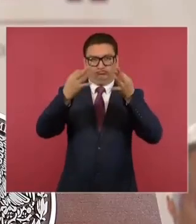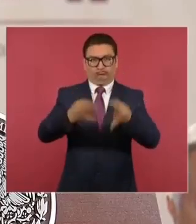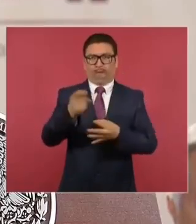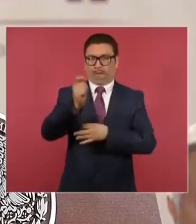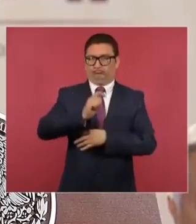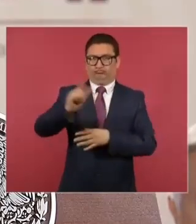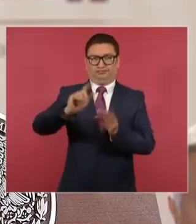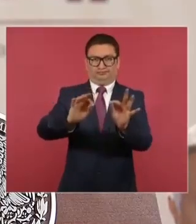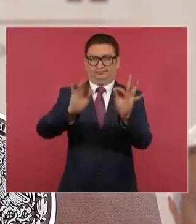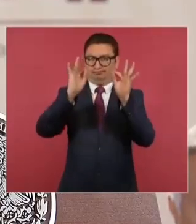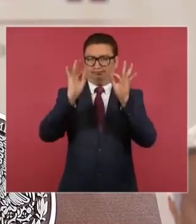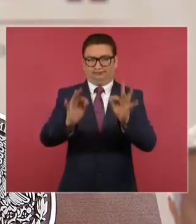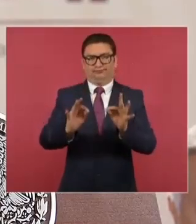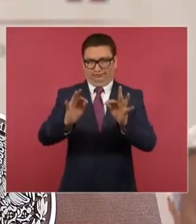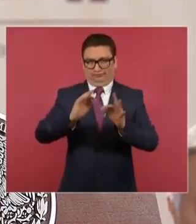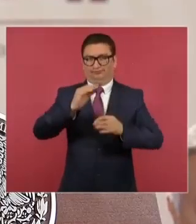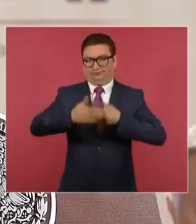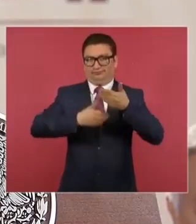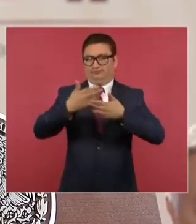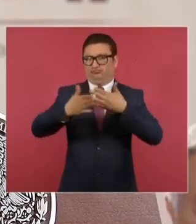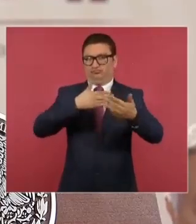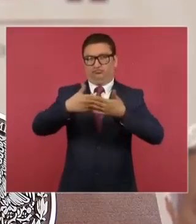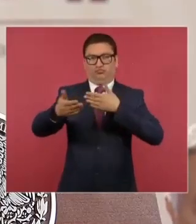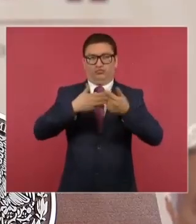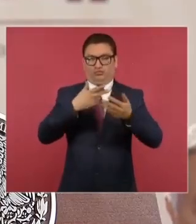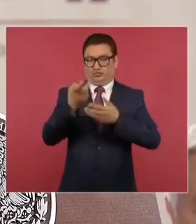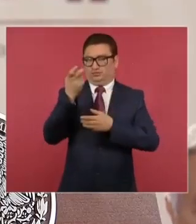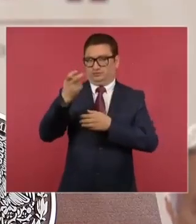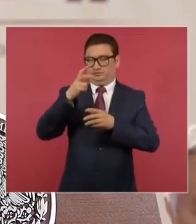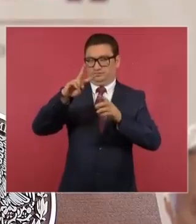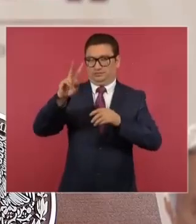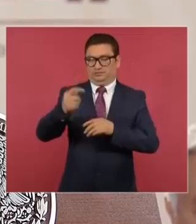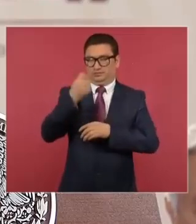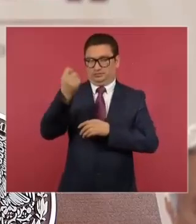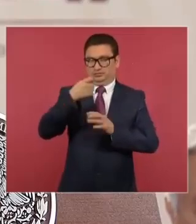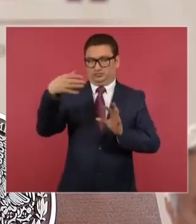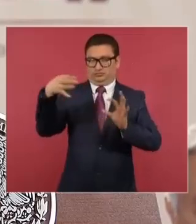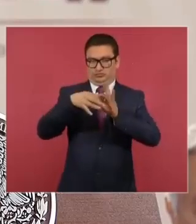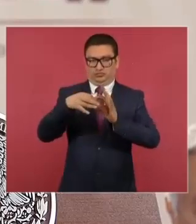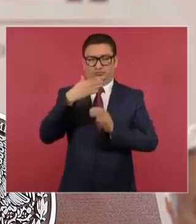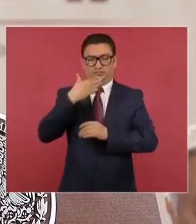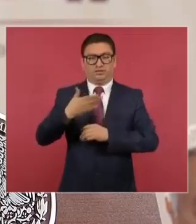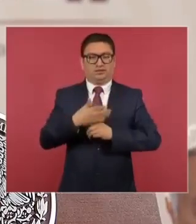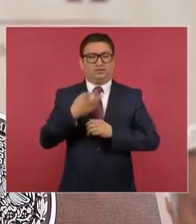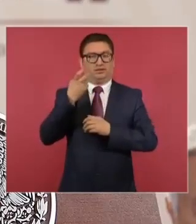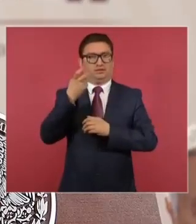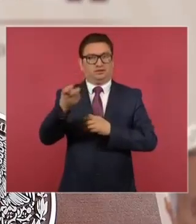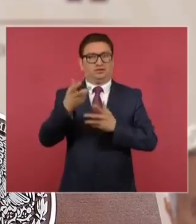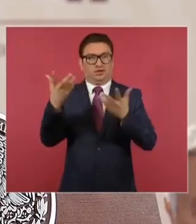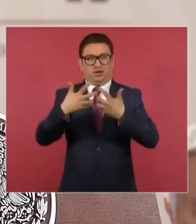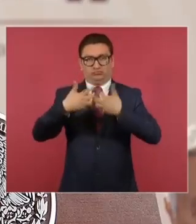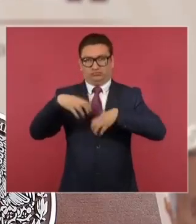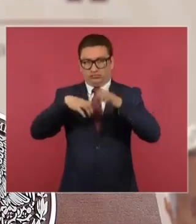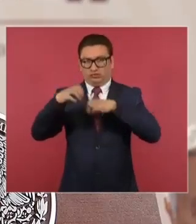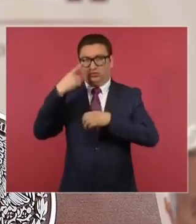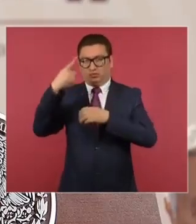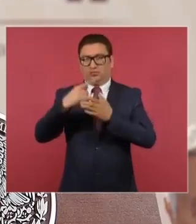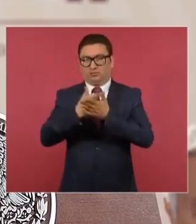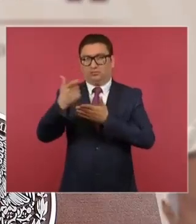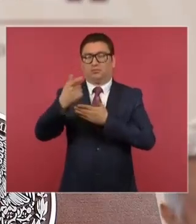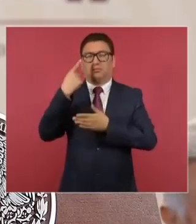los servicios más avanzados que existen en este tema y está hecho, contratado para